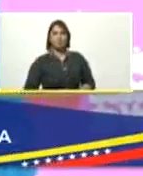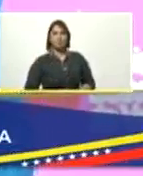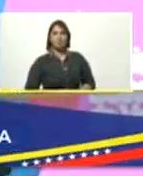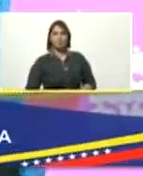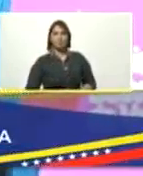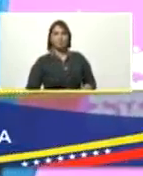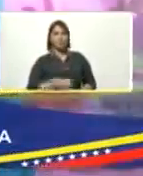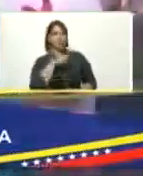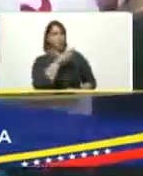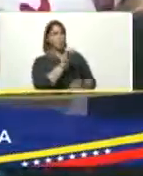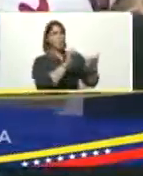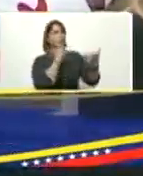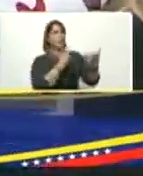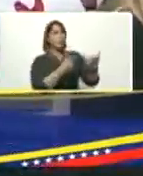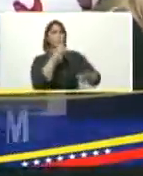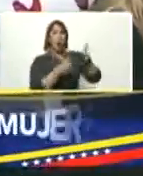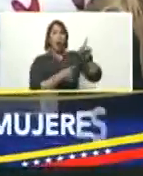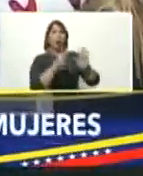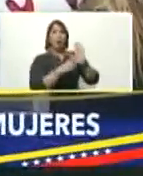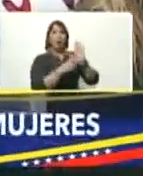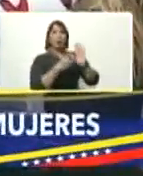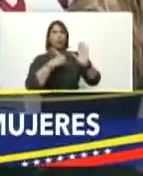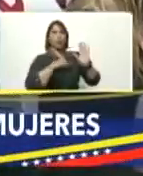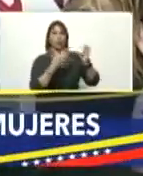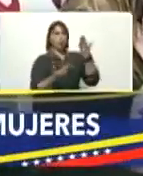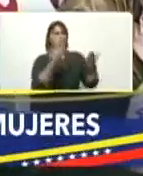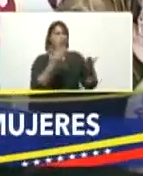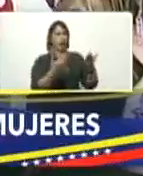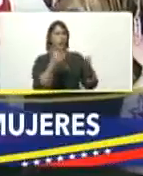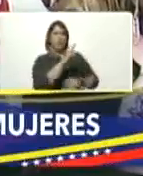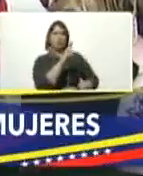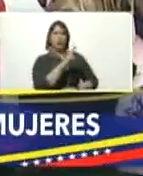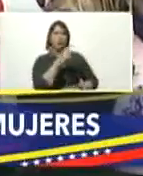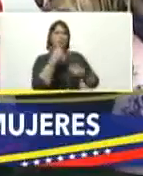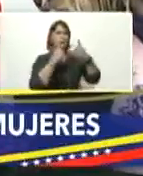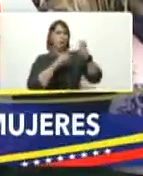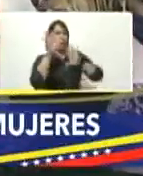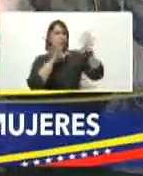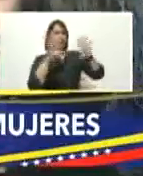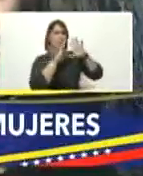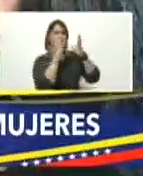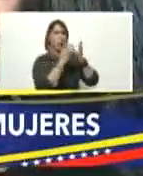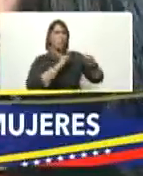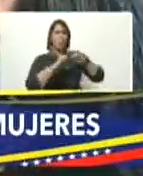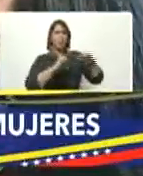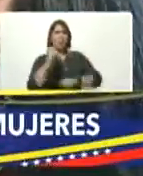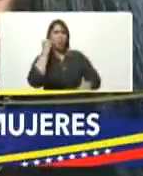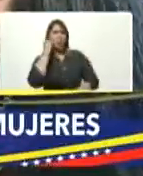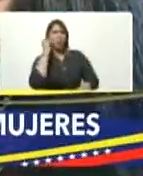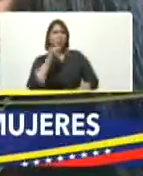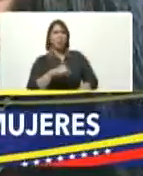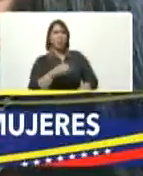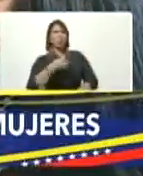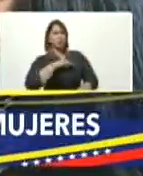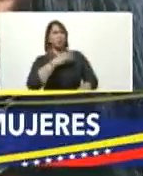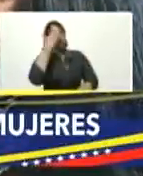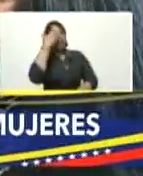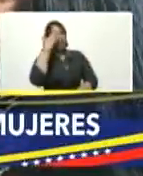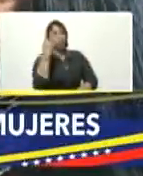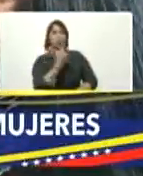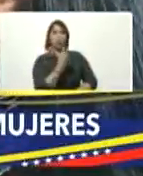Usted ha dicho algo, y es verdad, cuando comparamos a Venezuela con el mundo y el movimiento feminista y la revolución feminista, sabemos que solo se